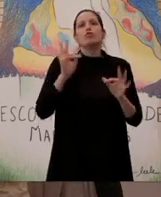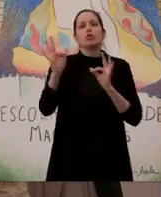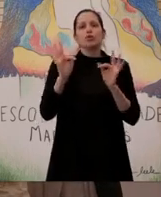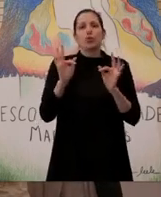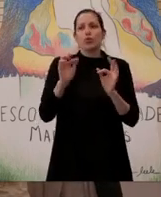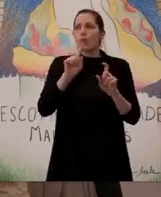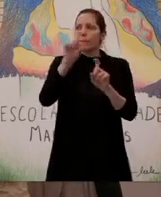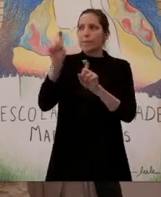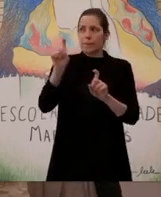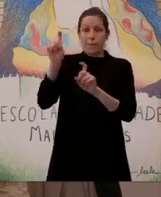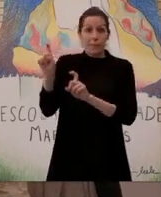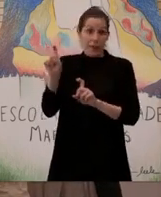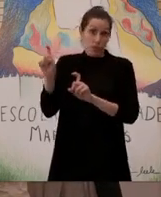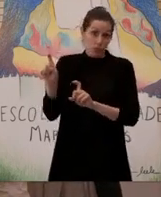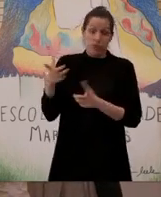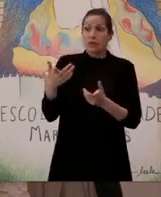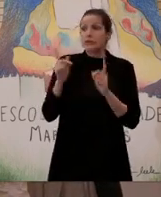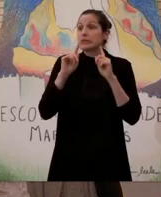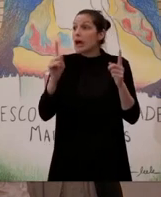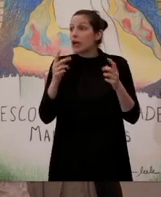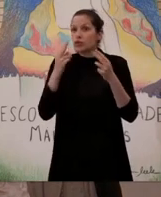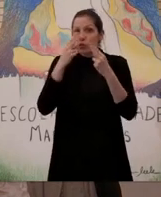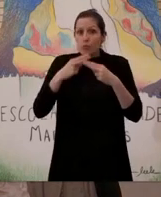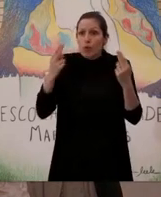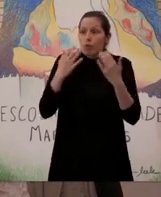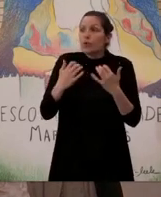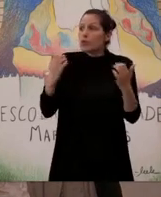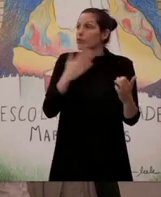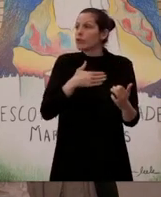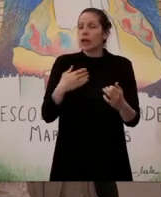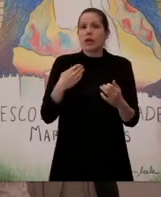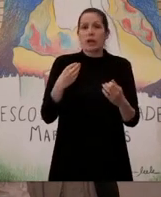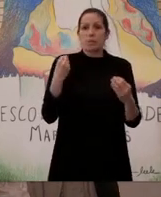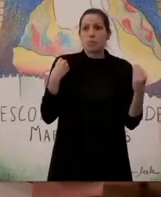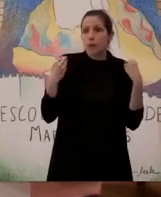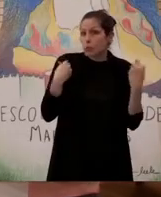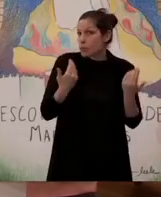persona por su lado público quiere hacer de alguna pregunta a las compañeras